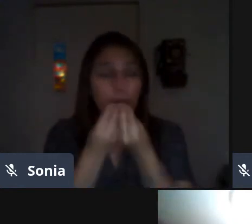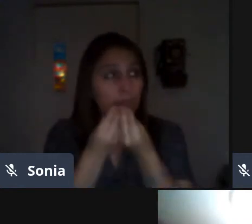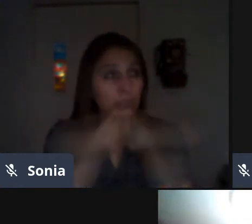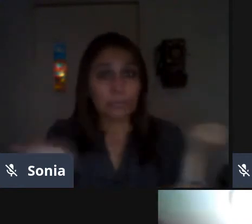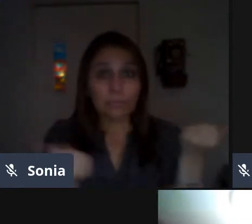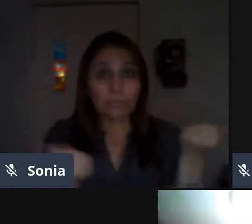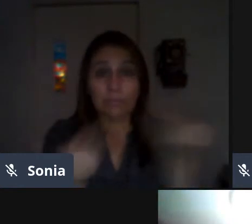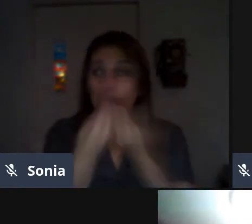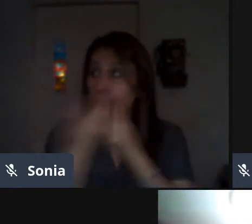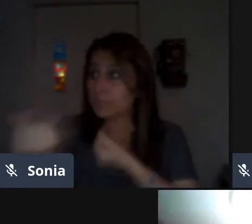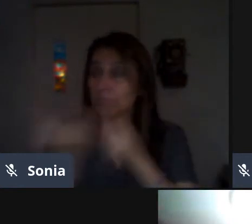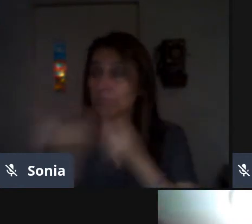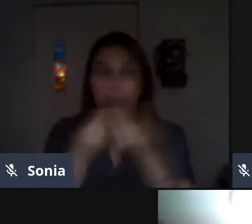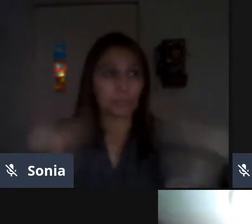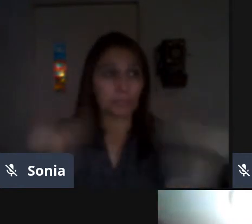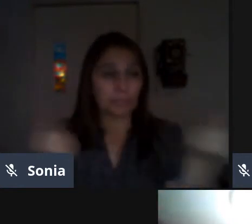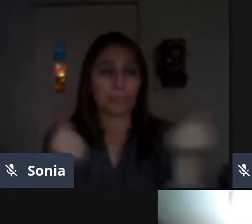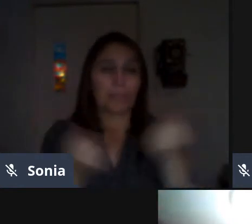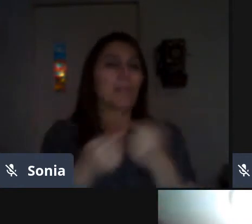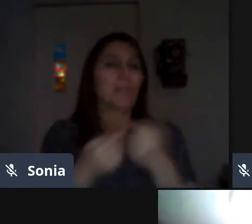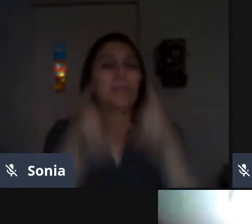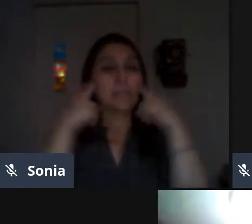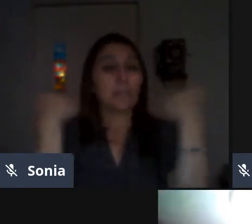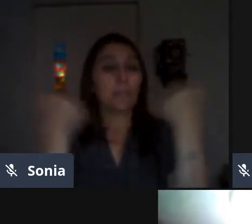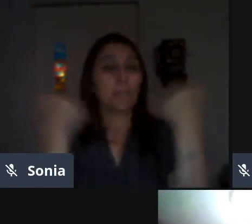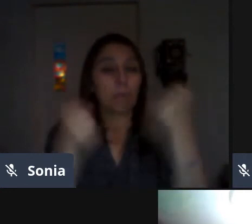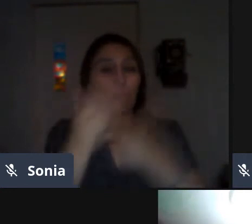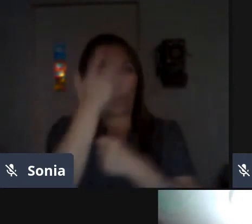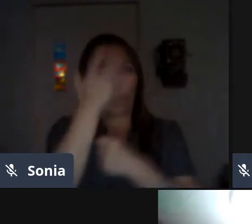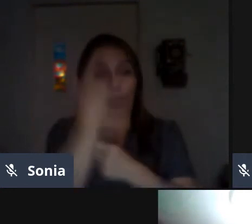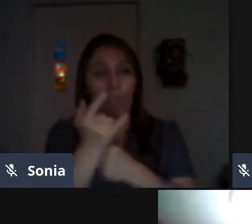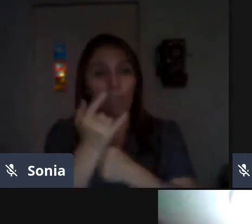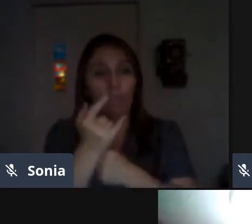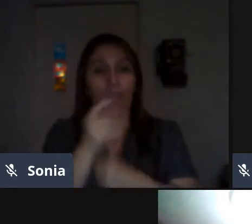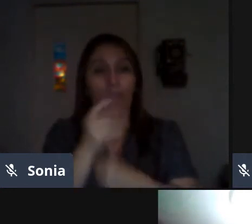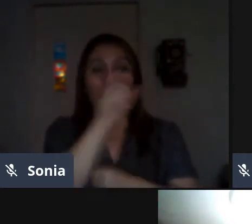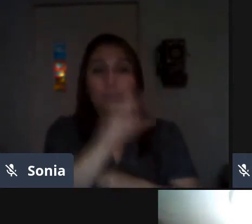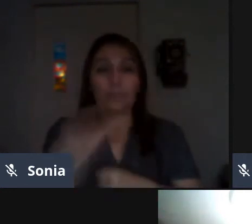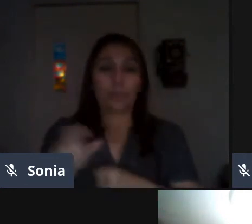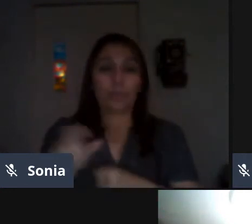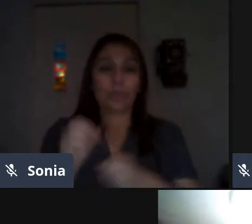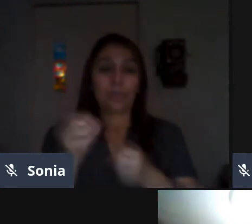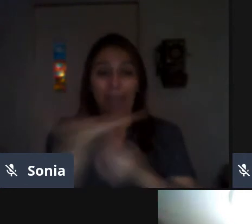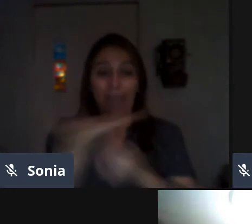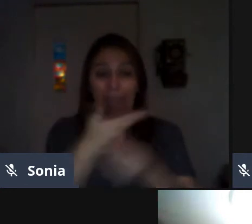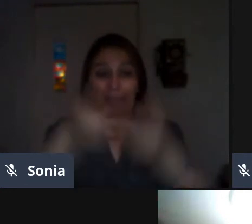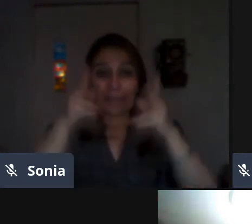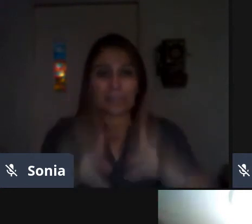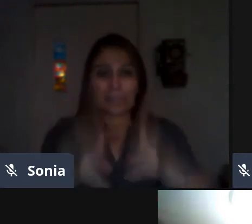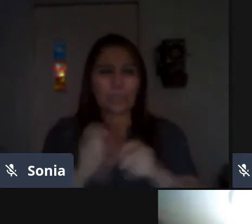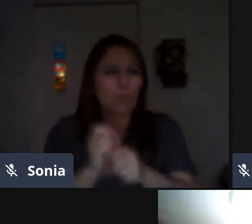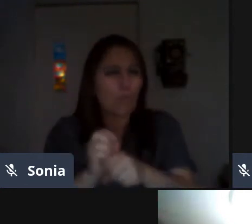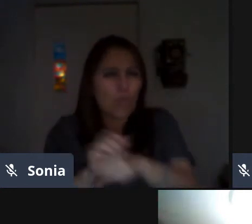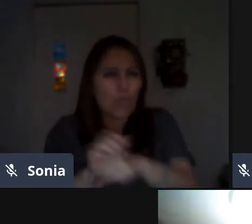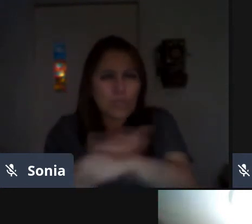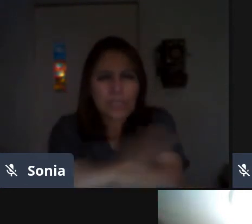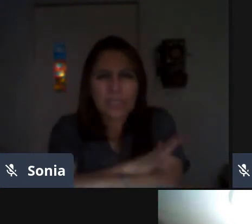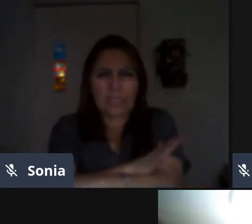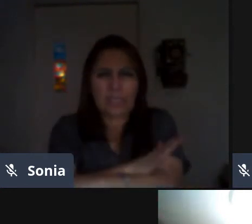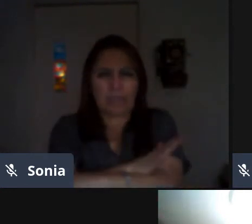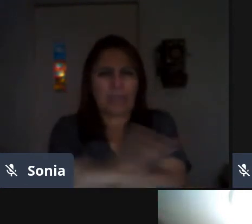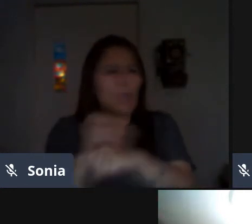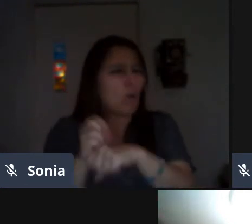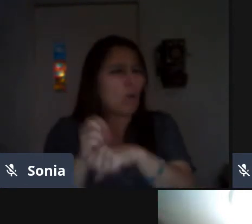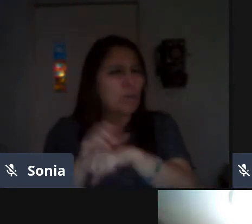más aún cuando los artistas por esa sensibilidad esa sensibilidad que solamente se gana a partir del abrazo